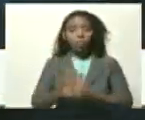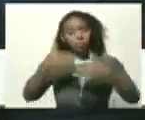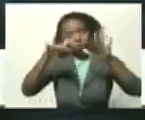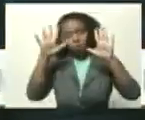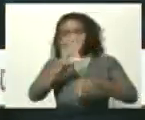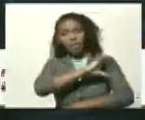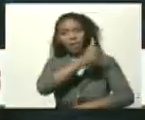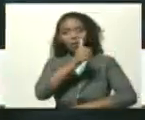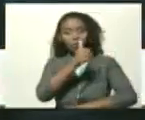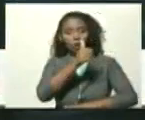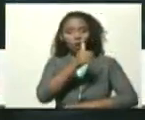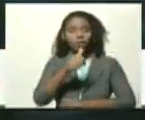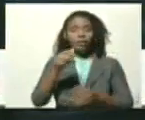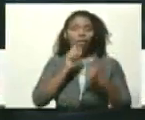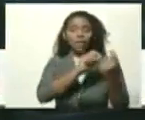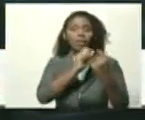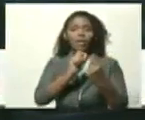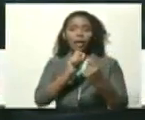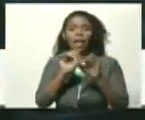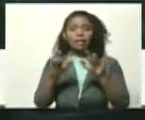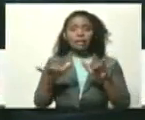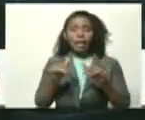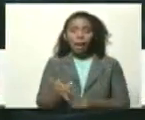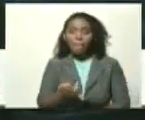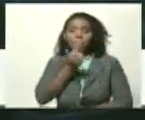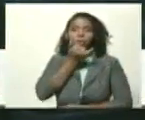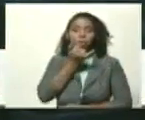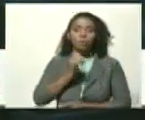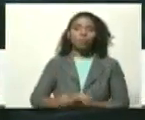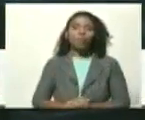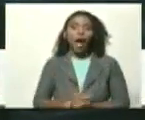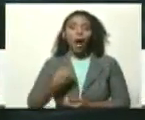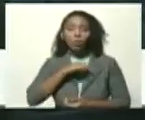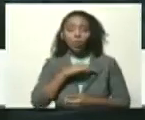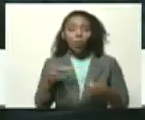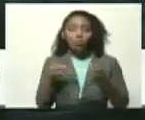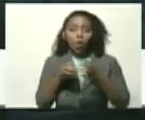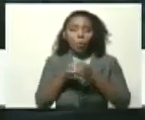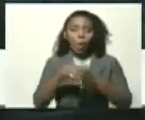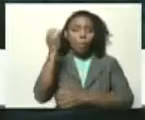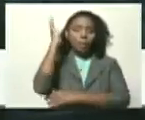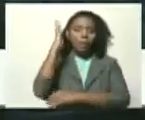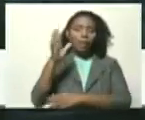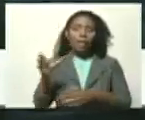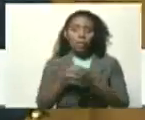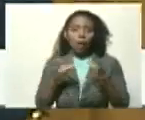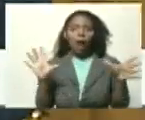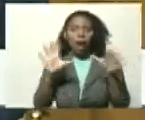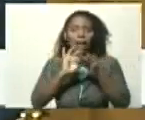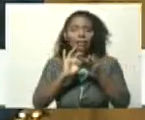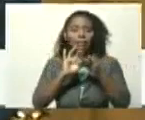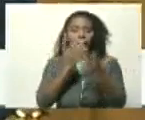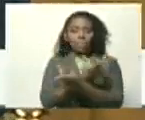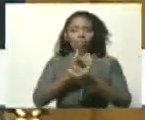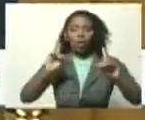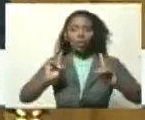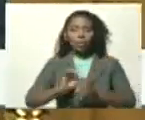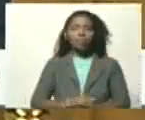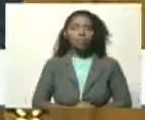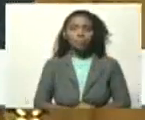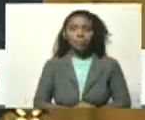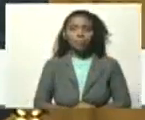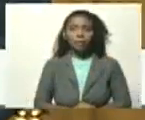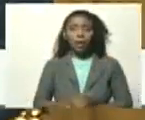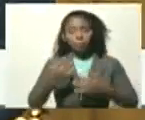del debate y a la secretaria accidental, a nuestro bloque parlamentario de la fracción de la Alianza Democrática y